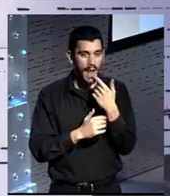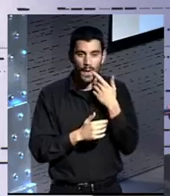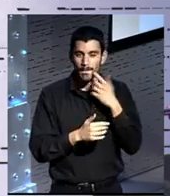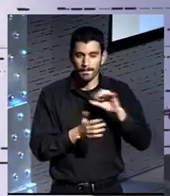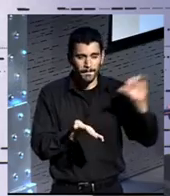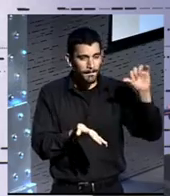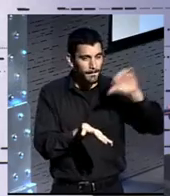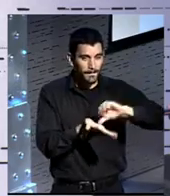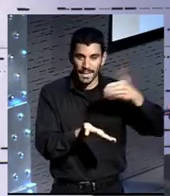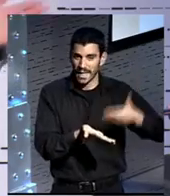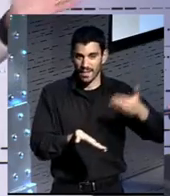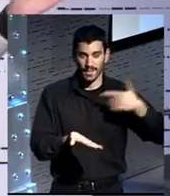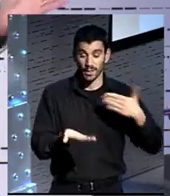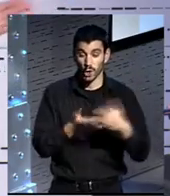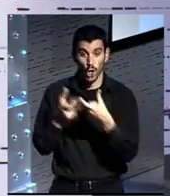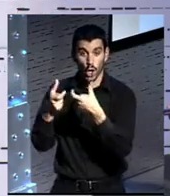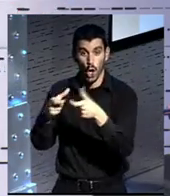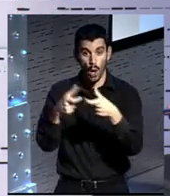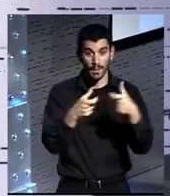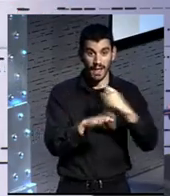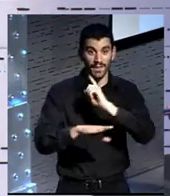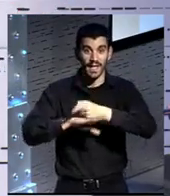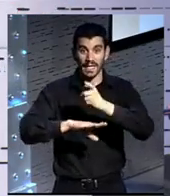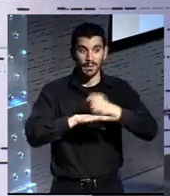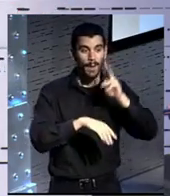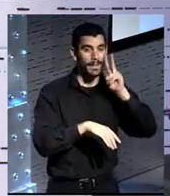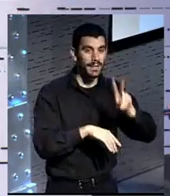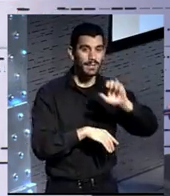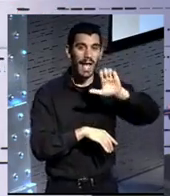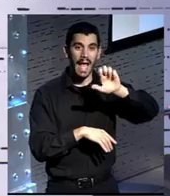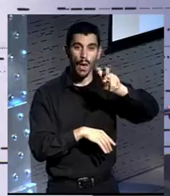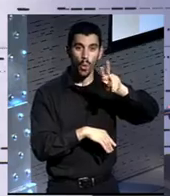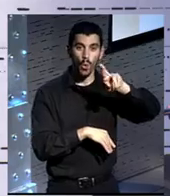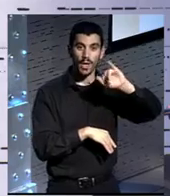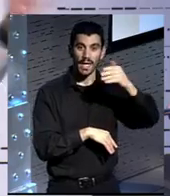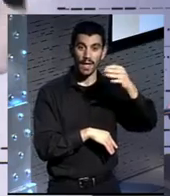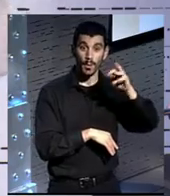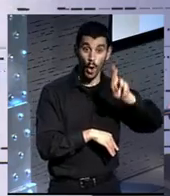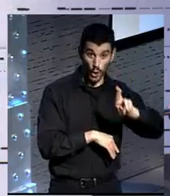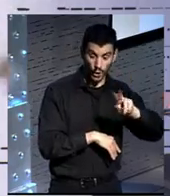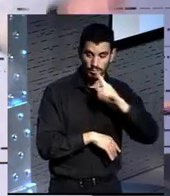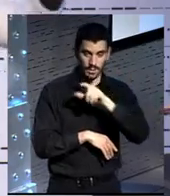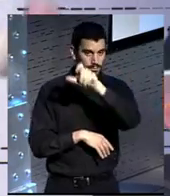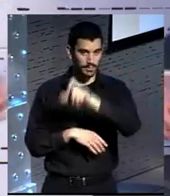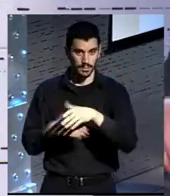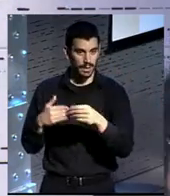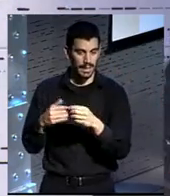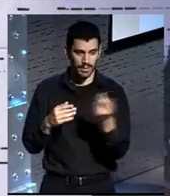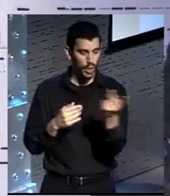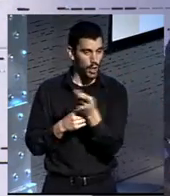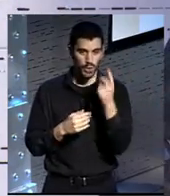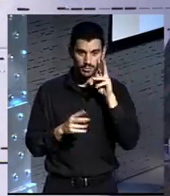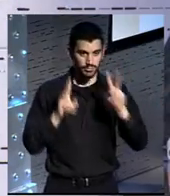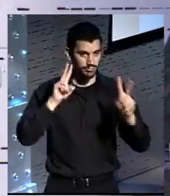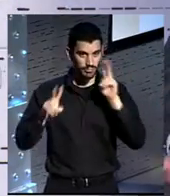dirección como si fuera, pues a cuánto está el Euribor, o sea, prácticamente igual. Eso ahora ya no lo miramos. No, eso ya tampoco, no, eso siempre está igual. Me da